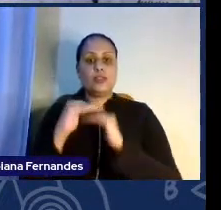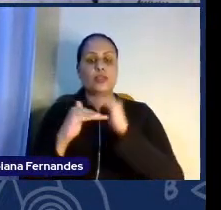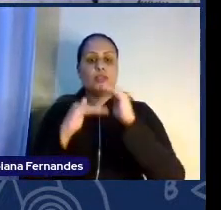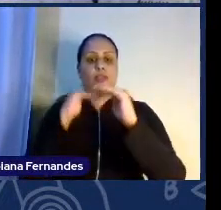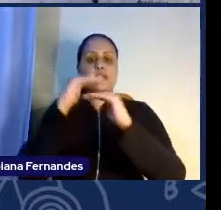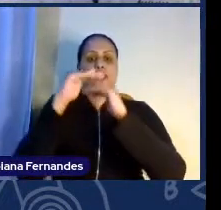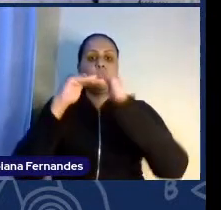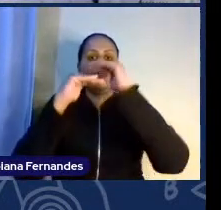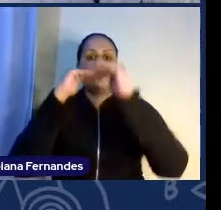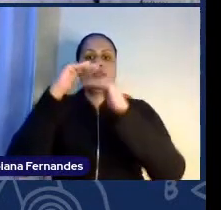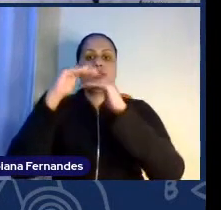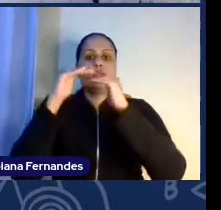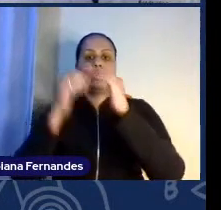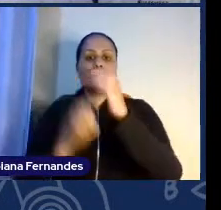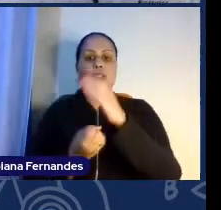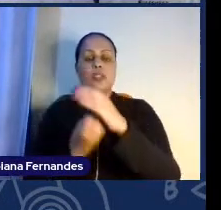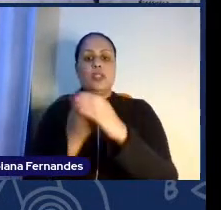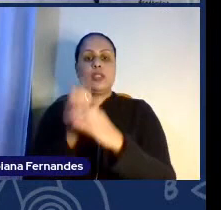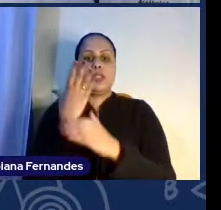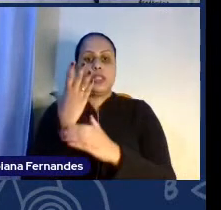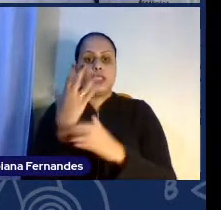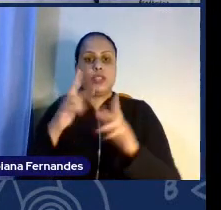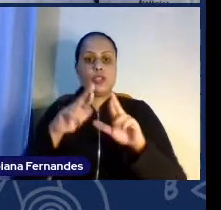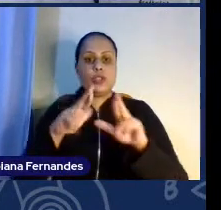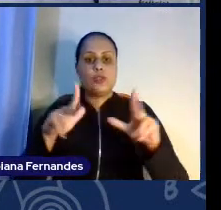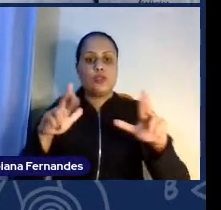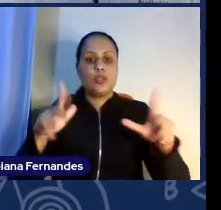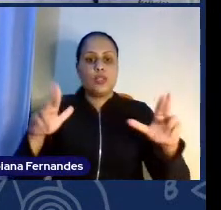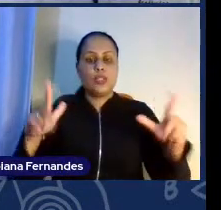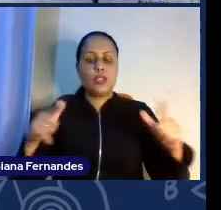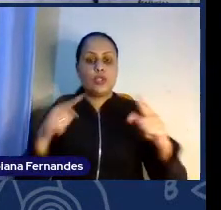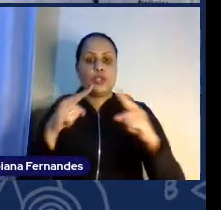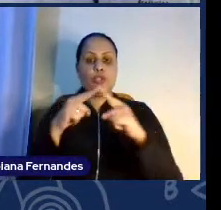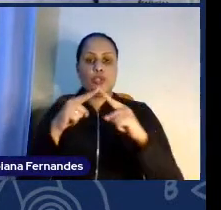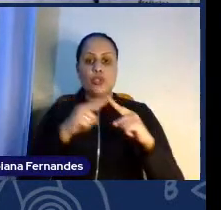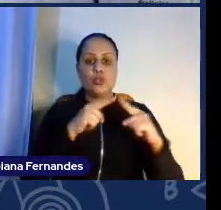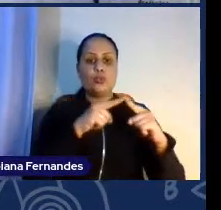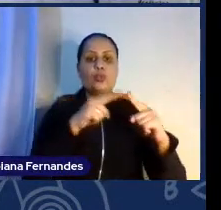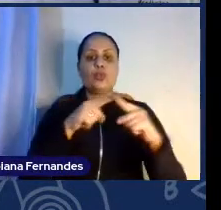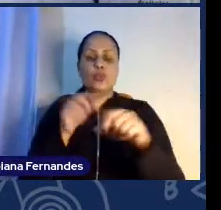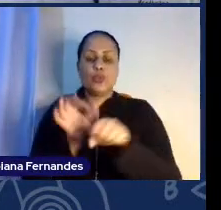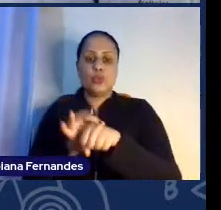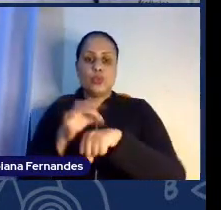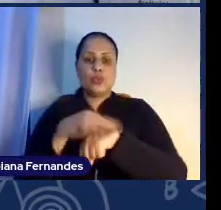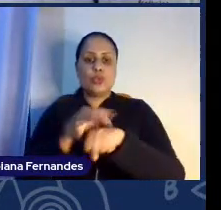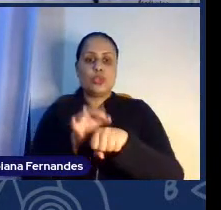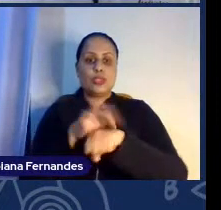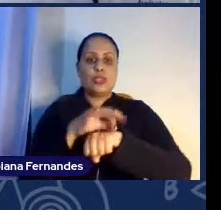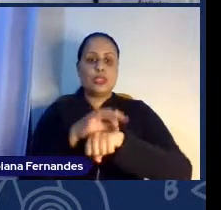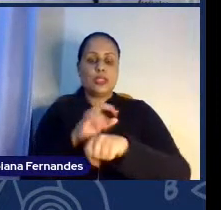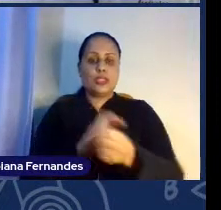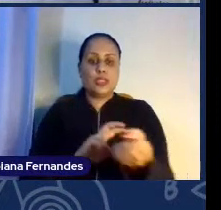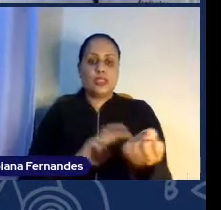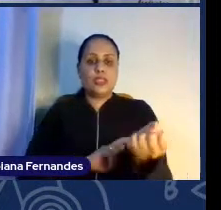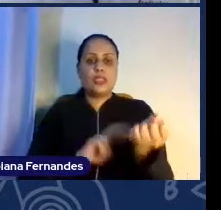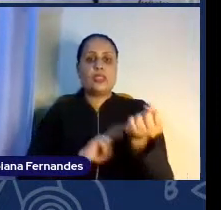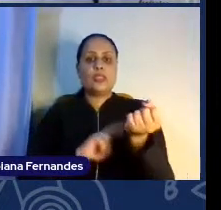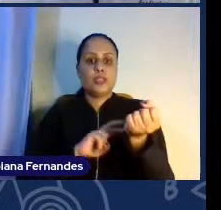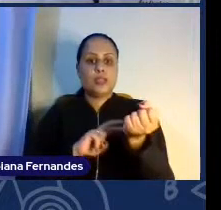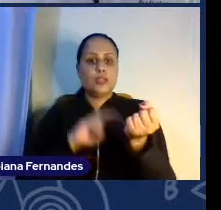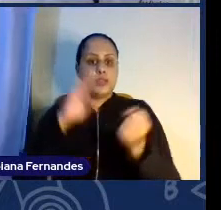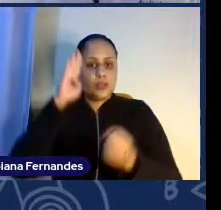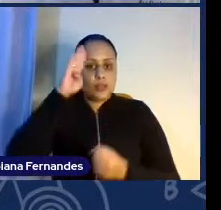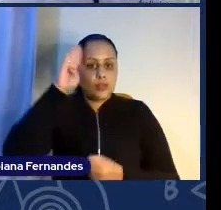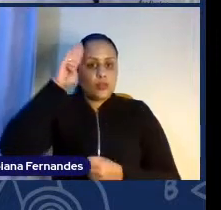a diferentes tipos de células nerviosas con diferentes funciones que integran finalmente